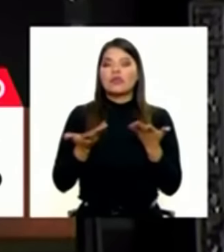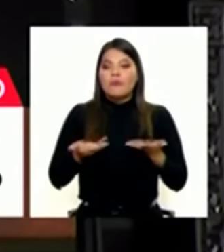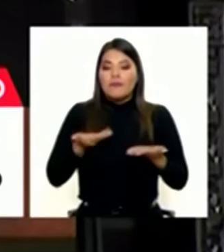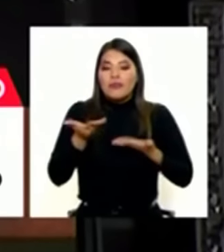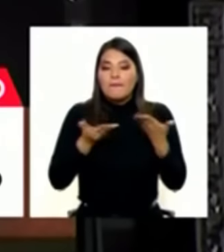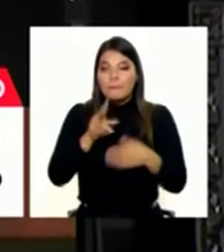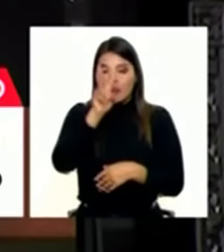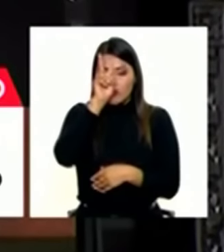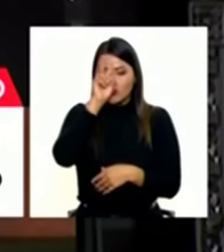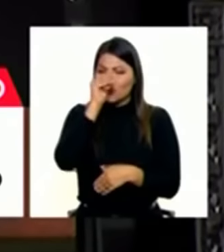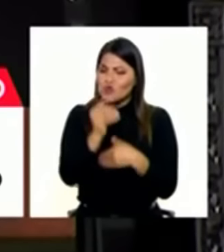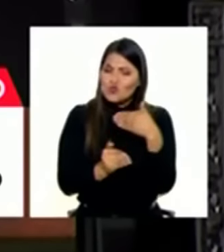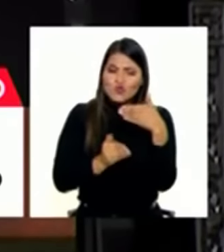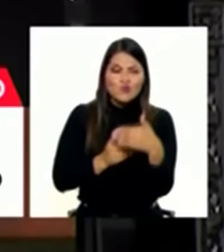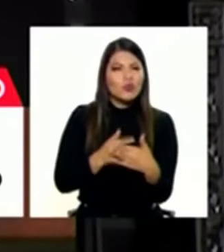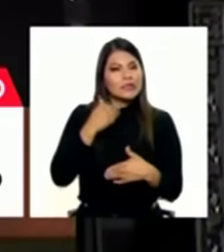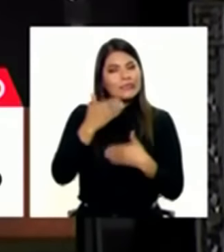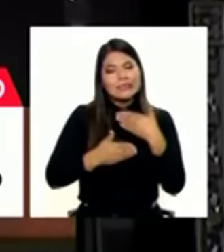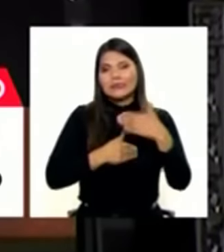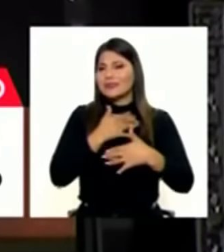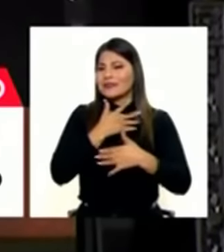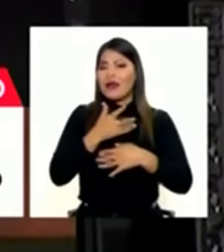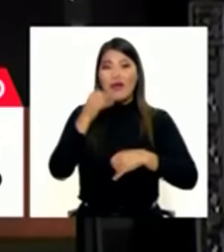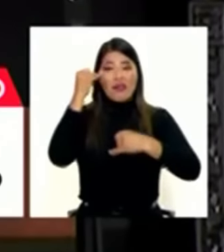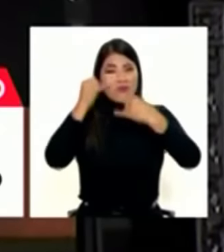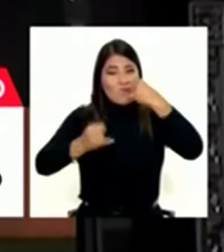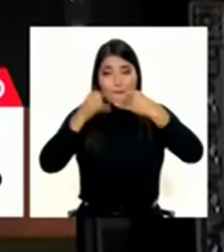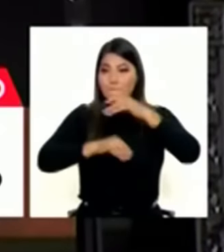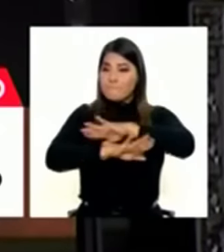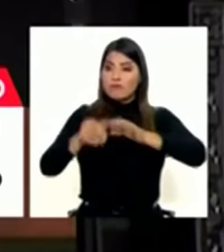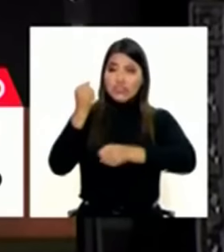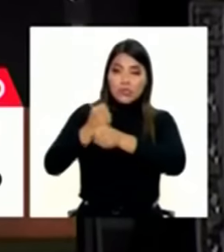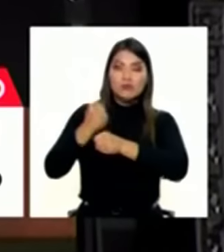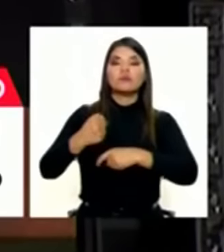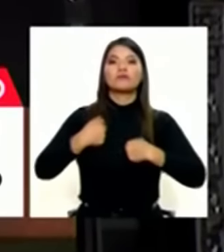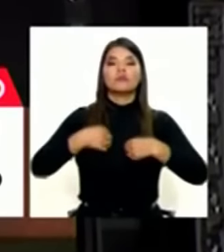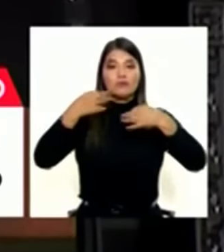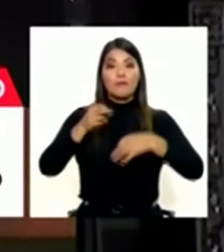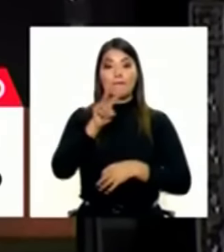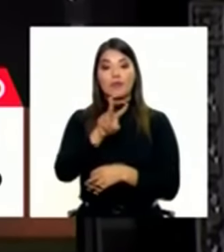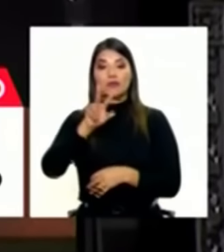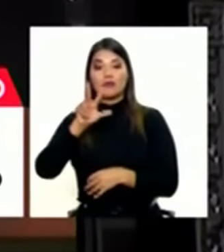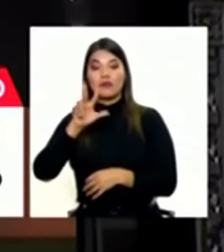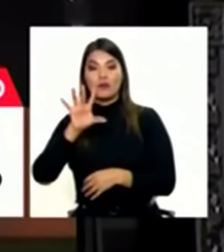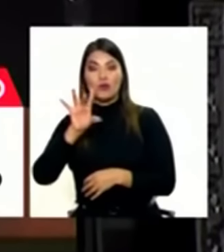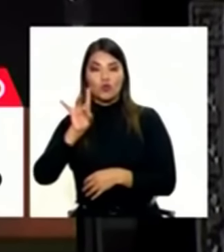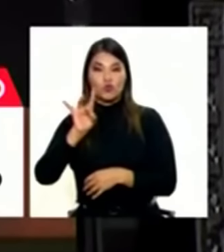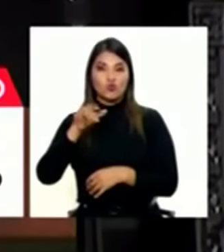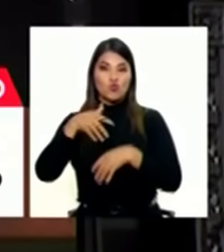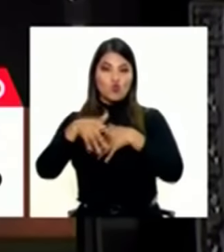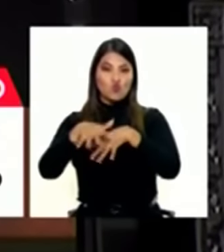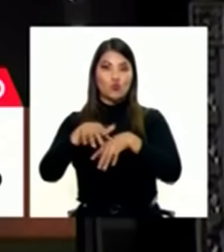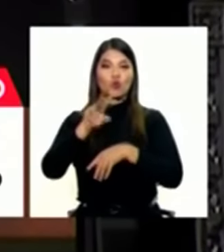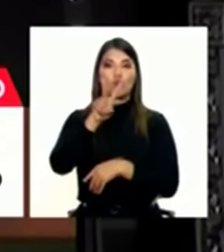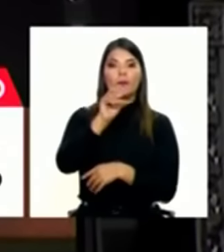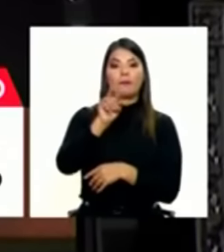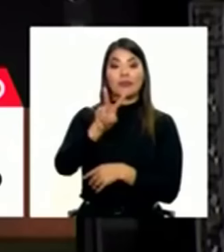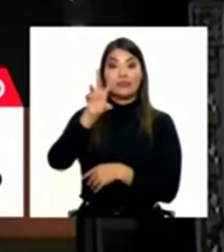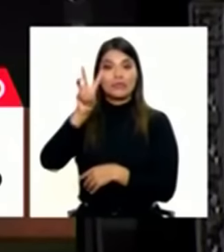patria hasta el último día de gestión, en 28 de julio del 2026.